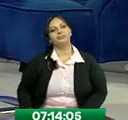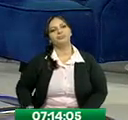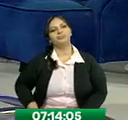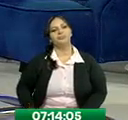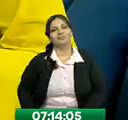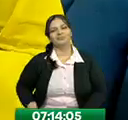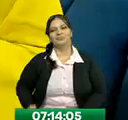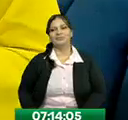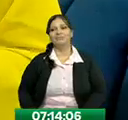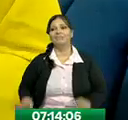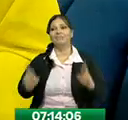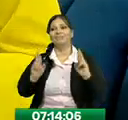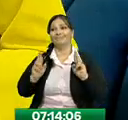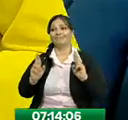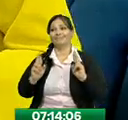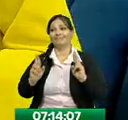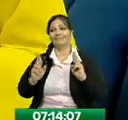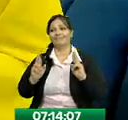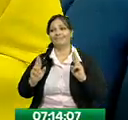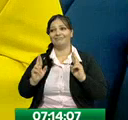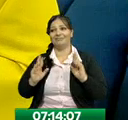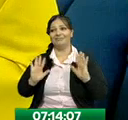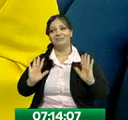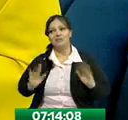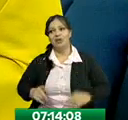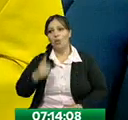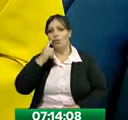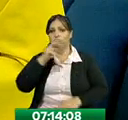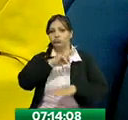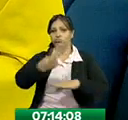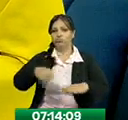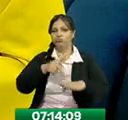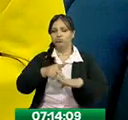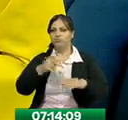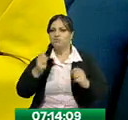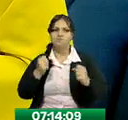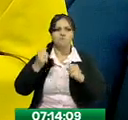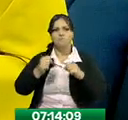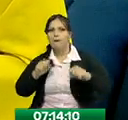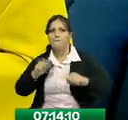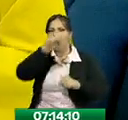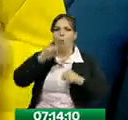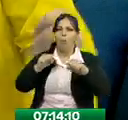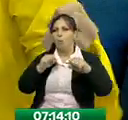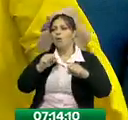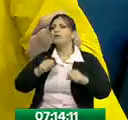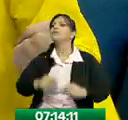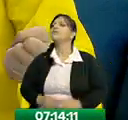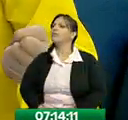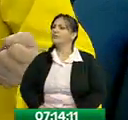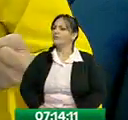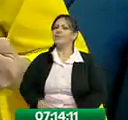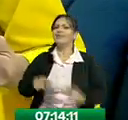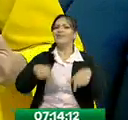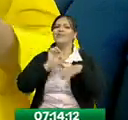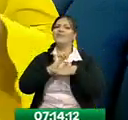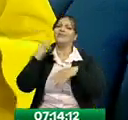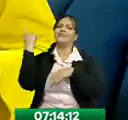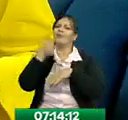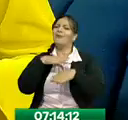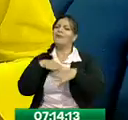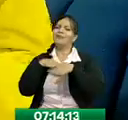votos porque logre la de oro. Creo que la capacidad la tiene y el respaldo desde acá del Ecuador de todos y cada uno de sus